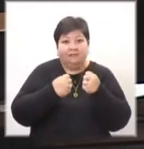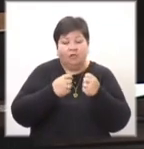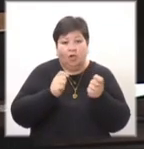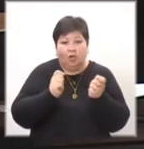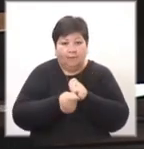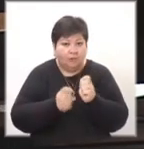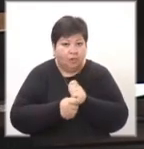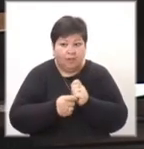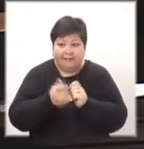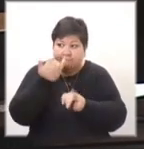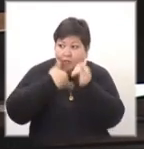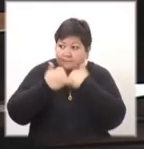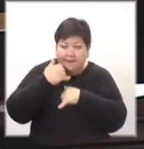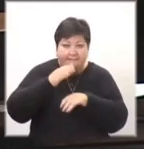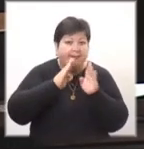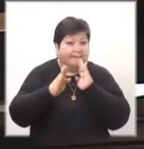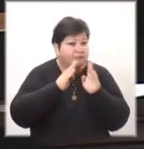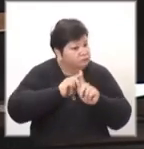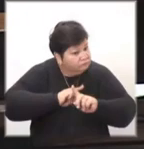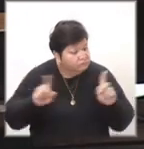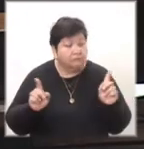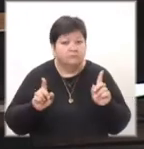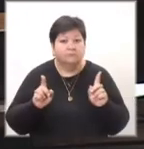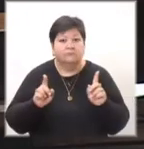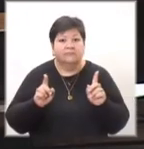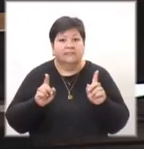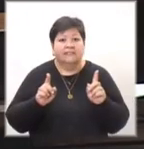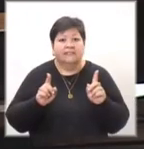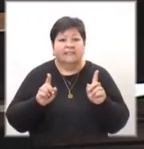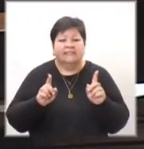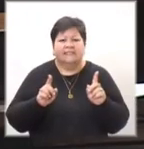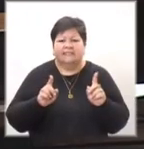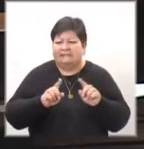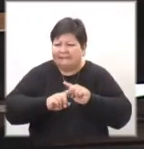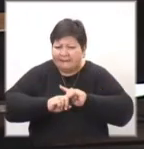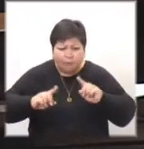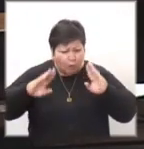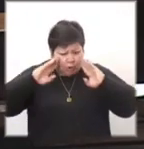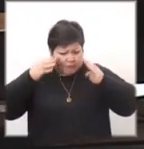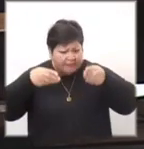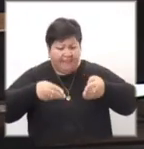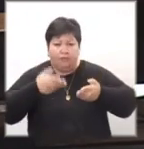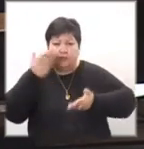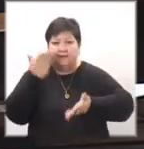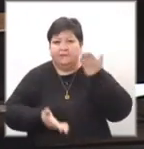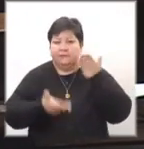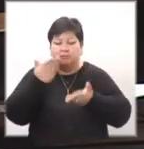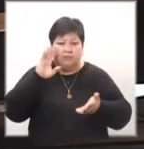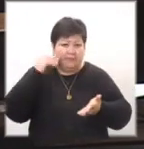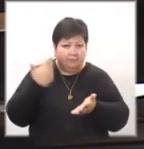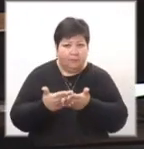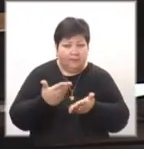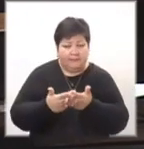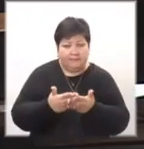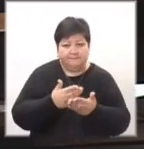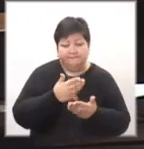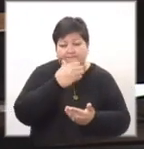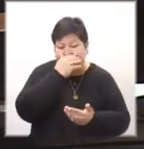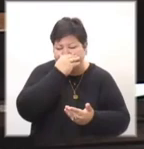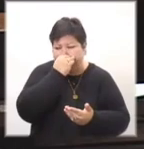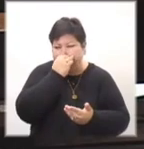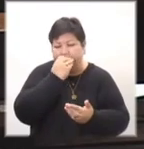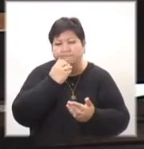al Parlamento, sino que en algunos casos ni siquiera han sido considerados en la evaluación de las propuestas. La falta